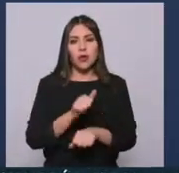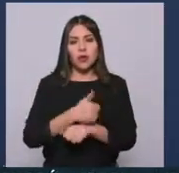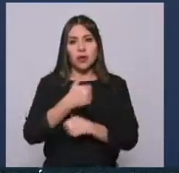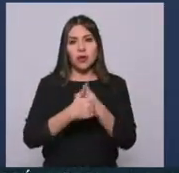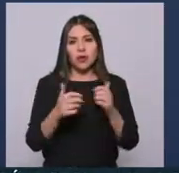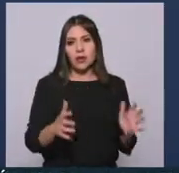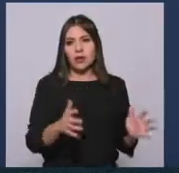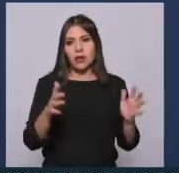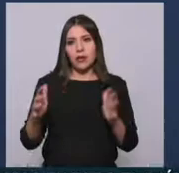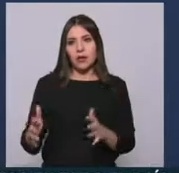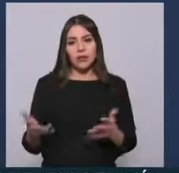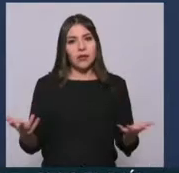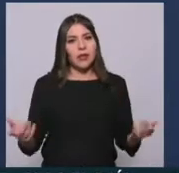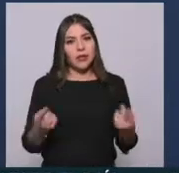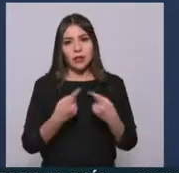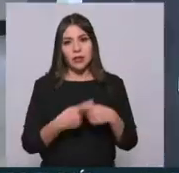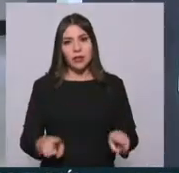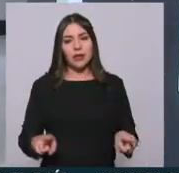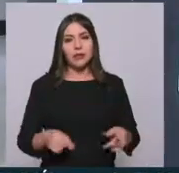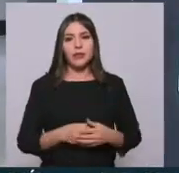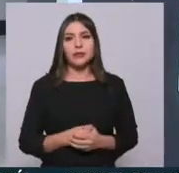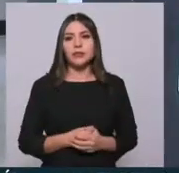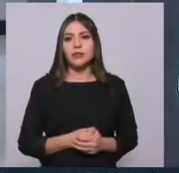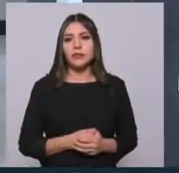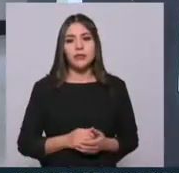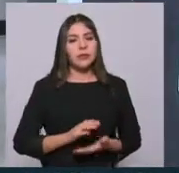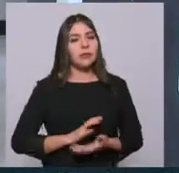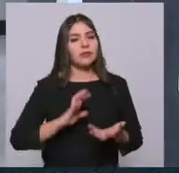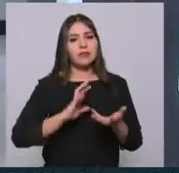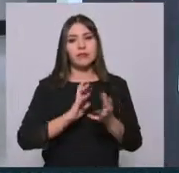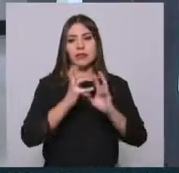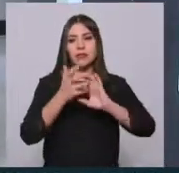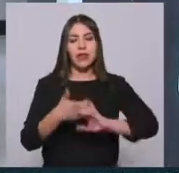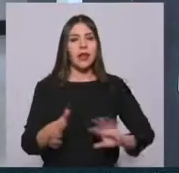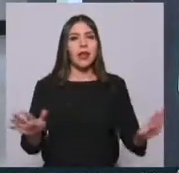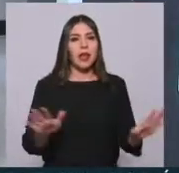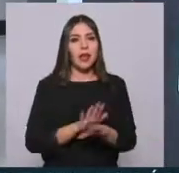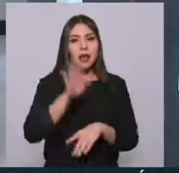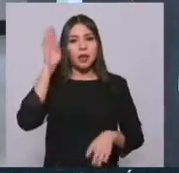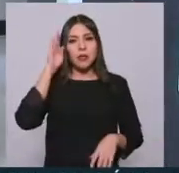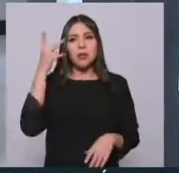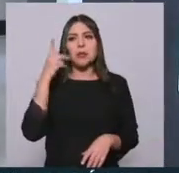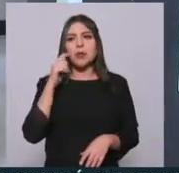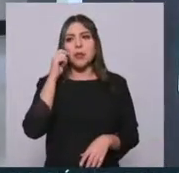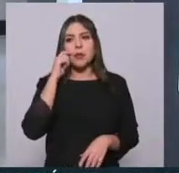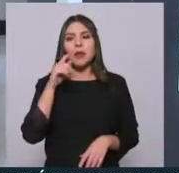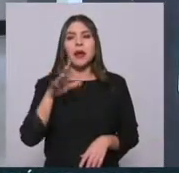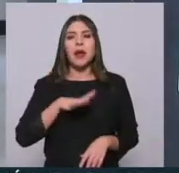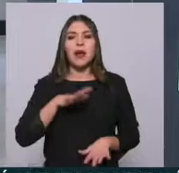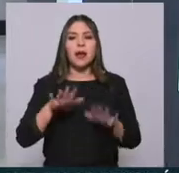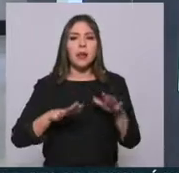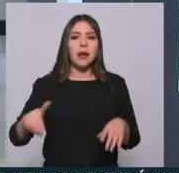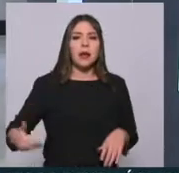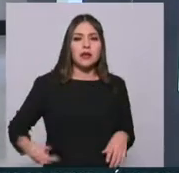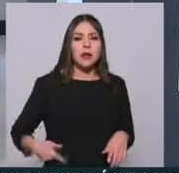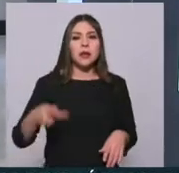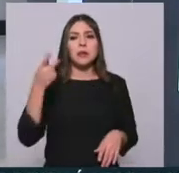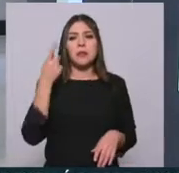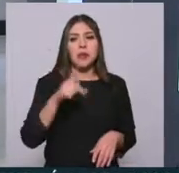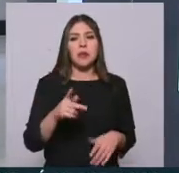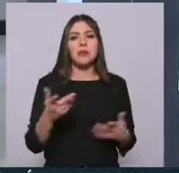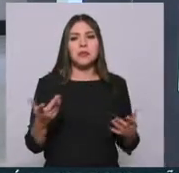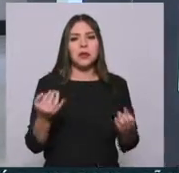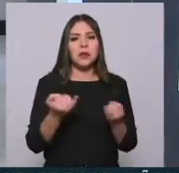carreras. Es muy diferente. Sí, fue un cambio muy drástico, ¿no? A pesar de todo, de que hemos tenido accidentes, pero a la vez hemos